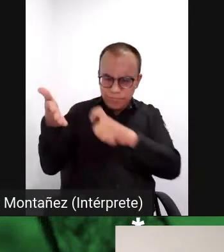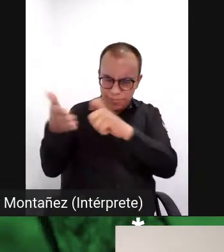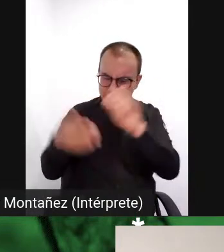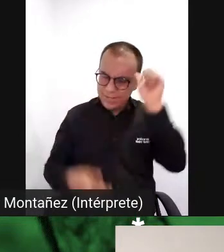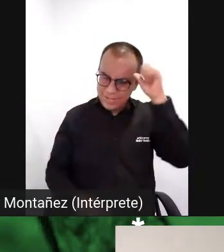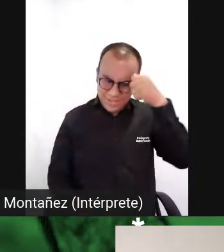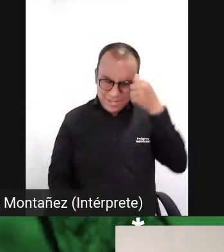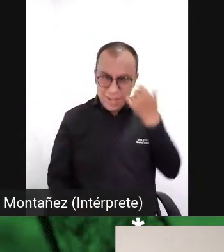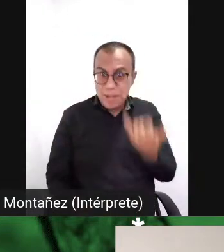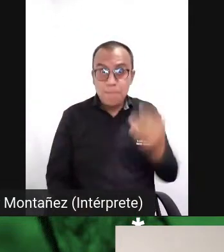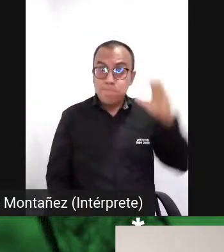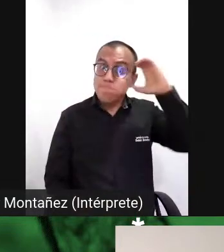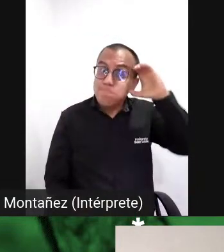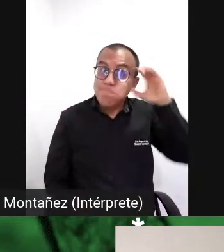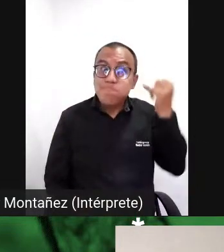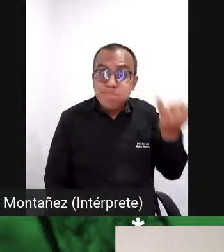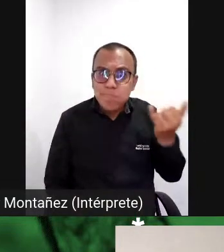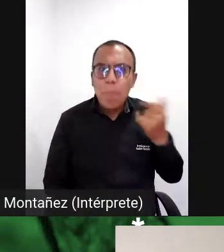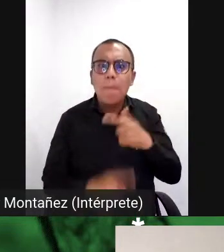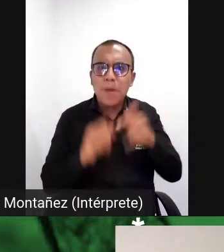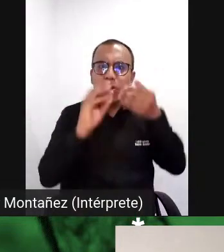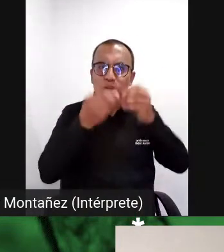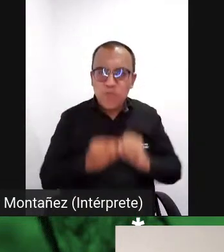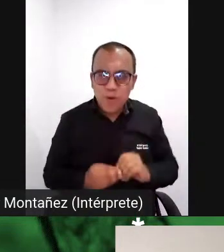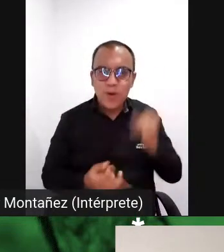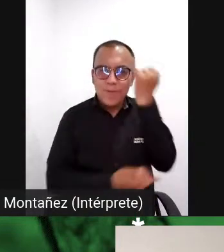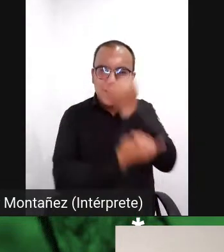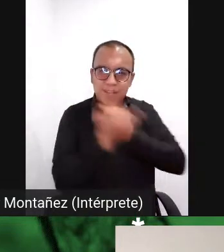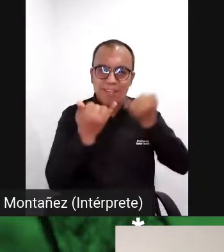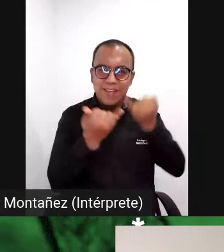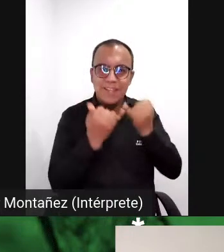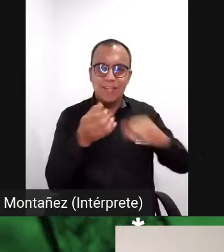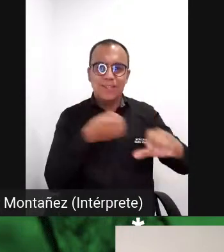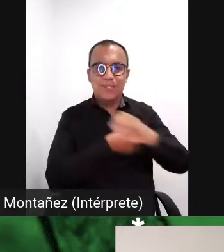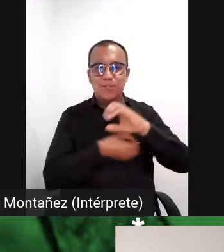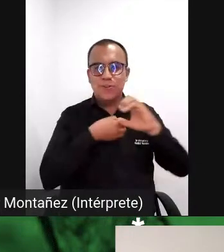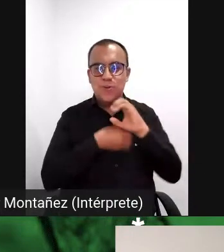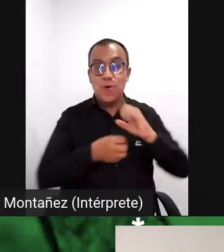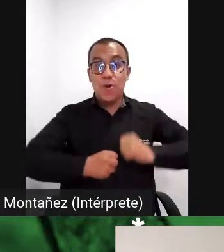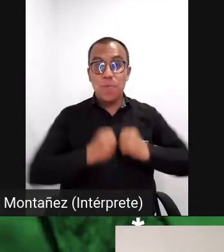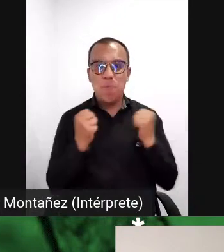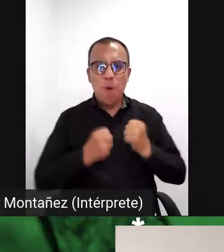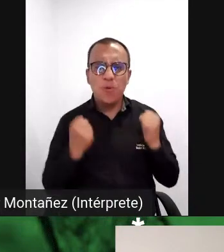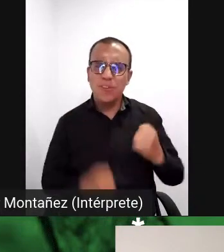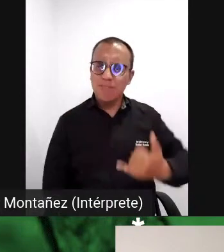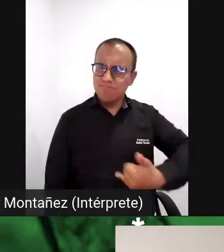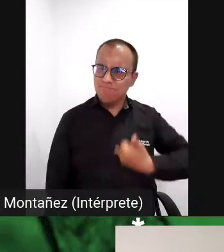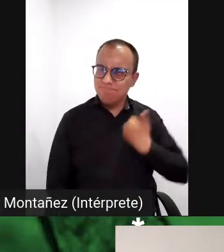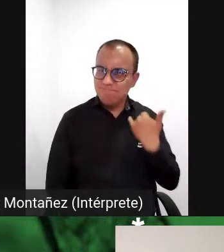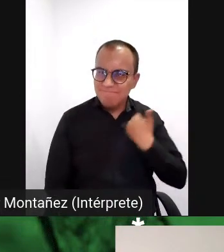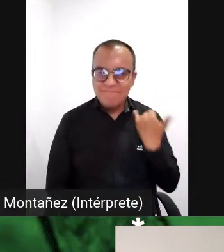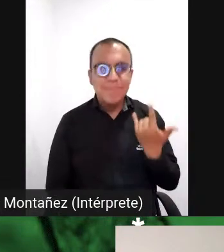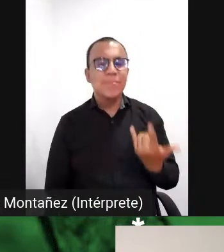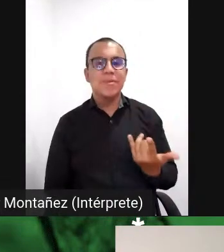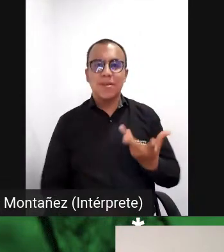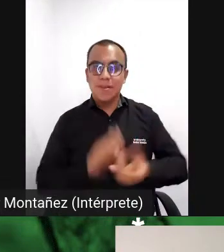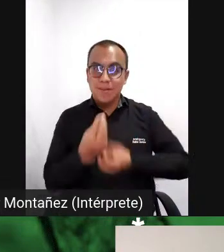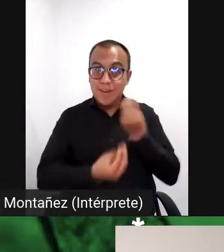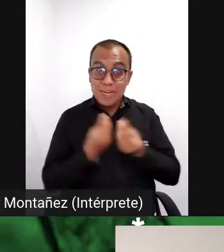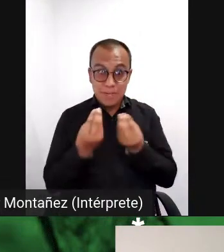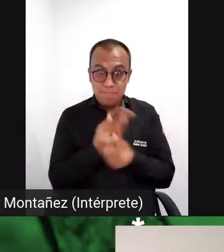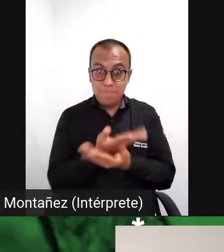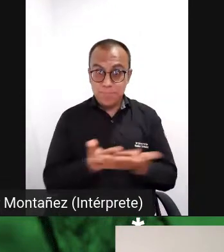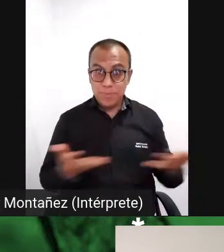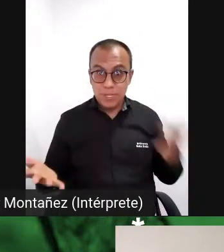momento todavía está, pero son parte de la identidad de la ciudad hoy, de Bogotá joven, de la gente que se está fijando en esas cosas, y, o